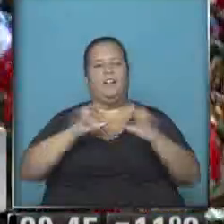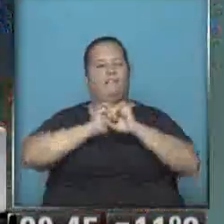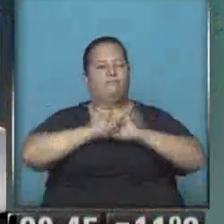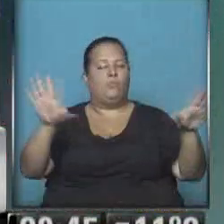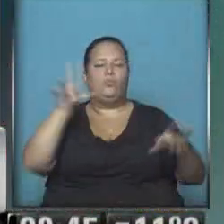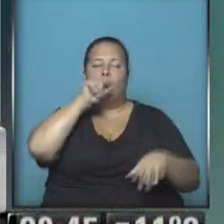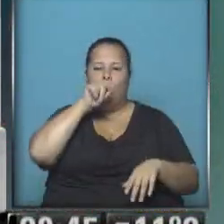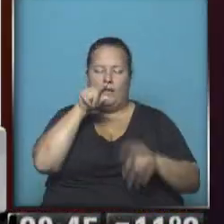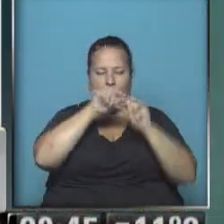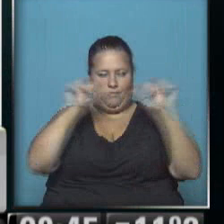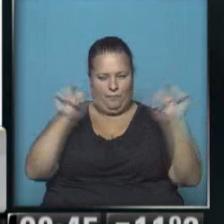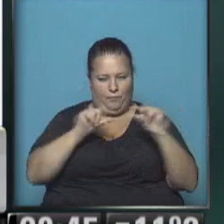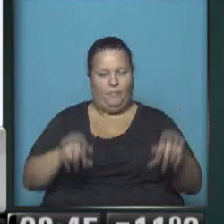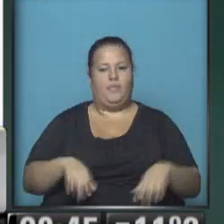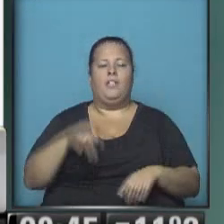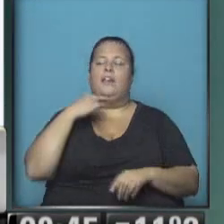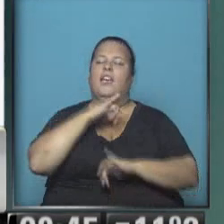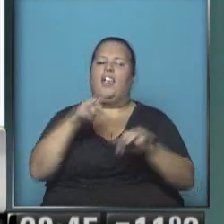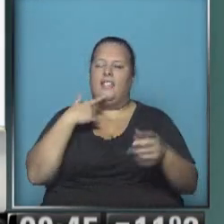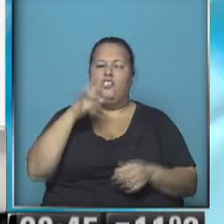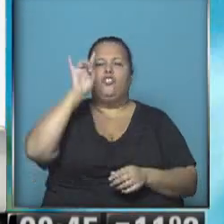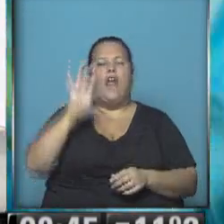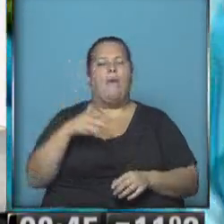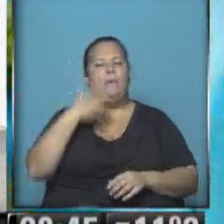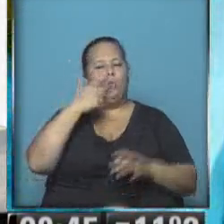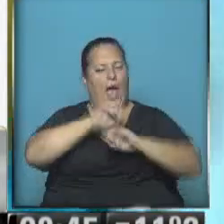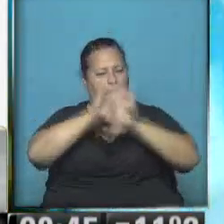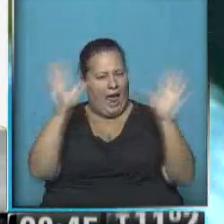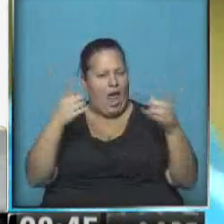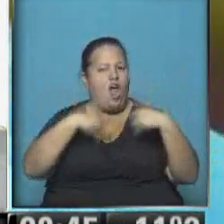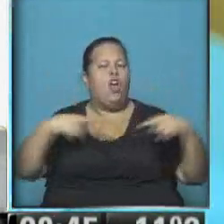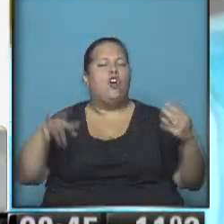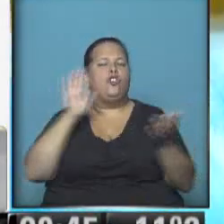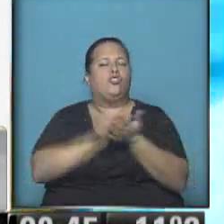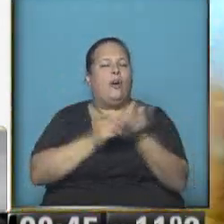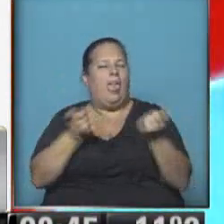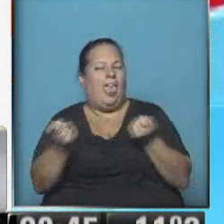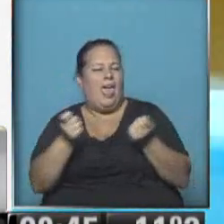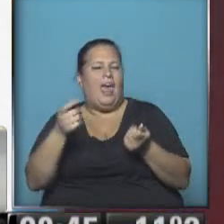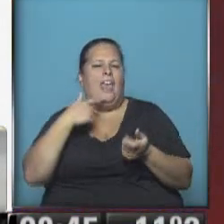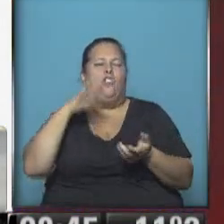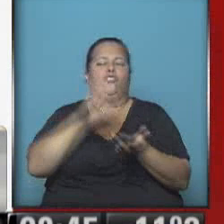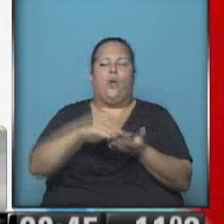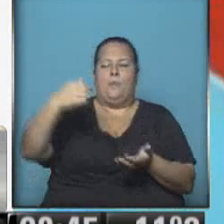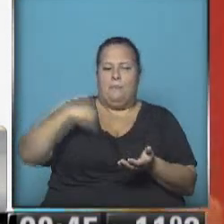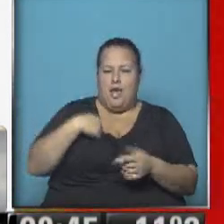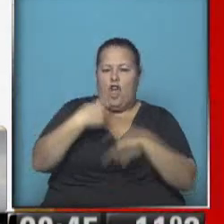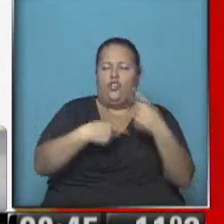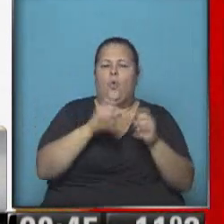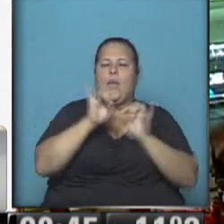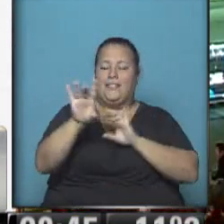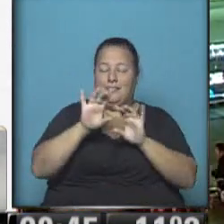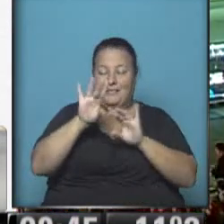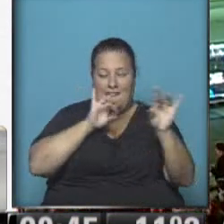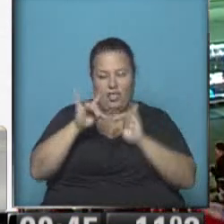social Twitter este mensaje que dice lo siguiente solo quiero aclarar que cualquier cosa que esté especulando o diciendo en cuanto a mi continuidad en la selección